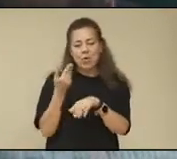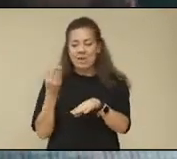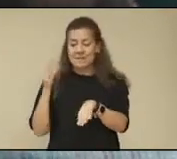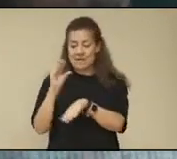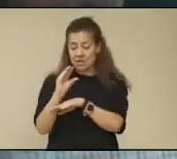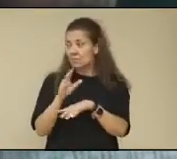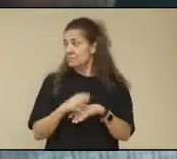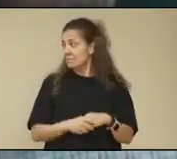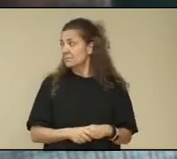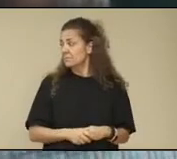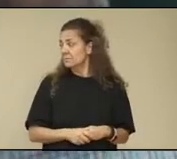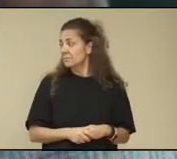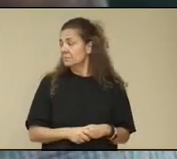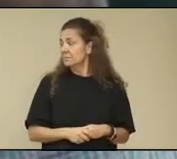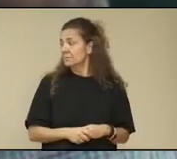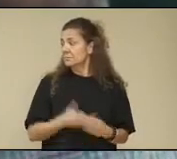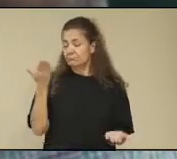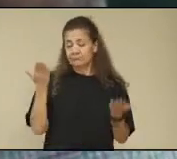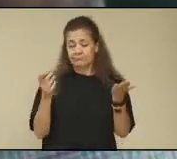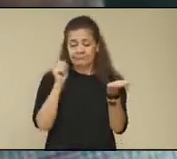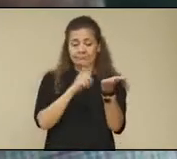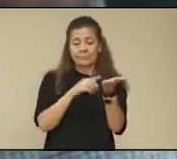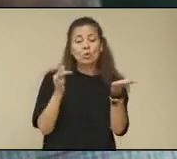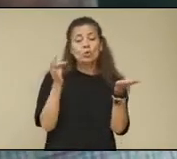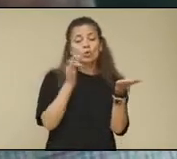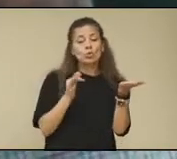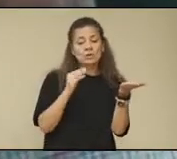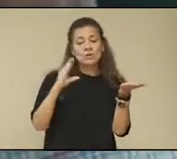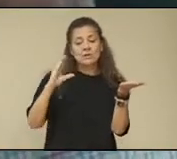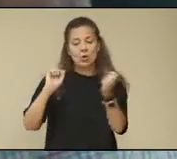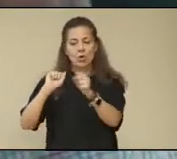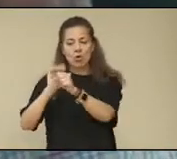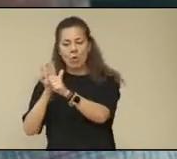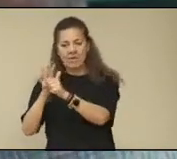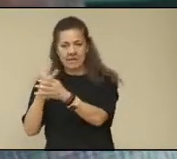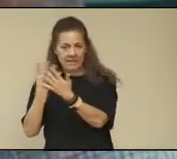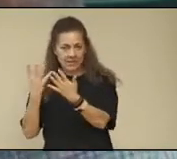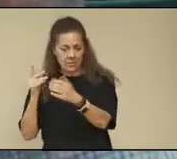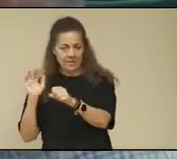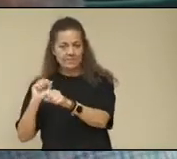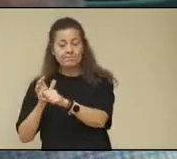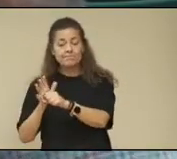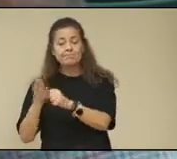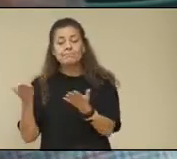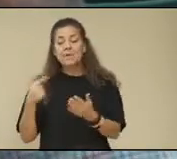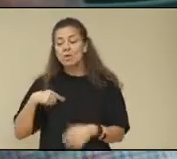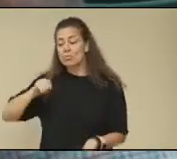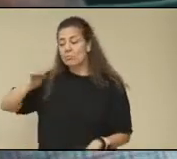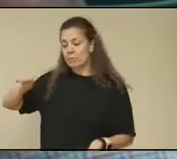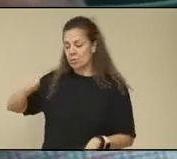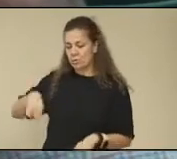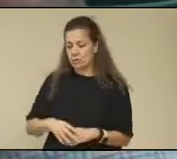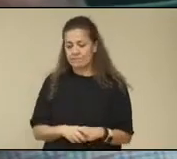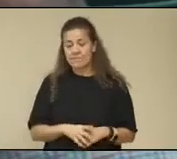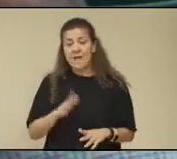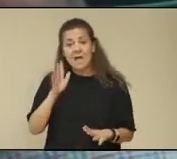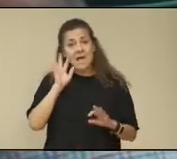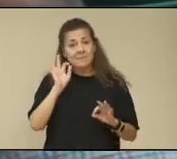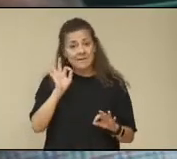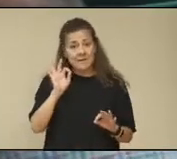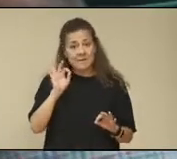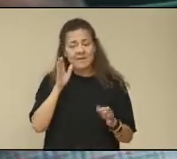etcétera, entre tuberculosis y COVID-19, ¿no? La pregunta es, sobre todo va